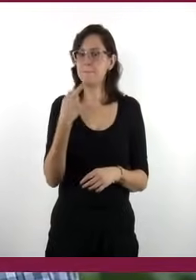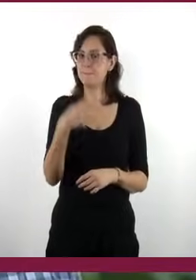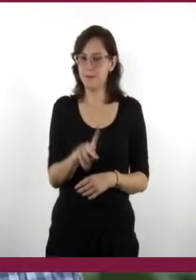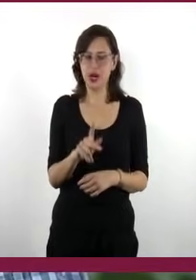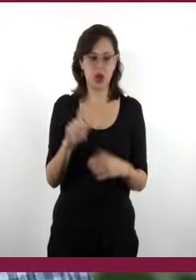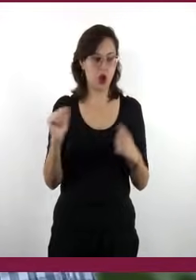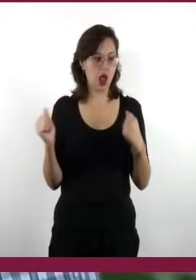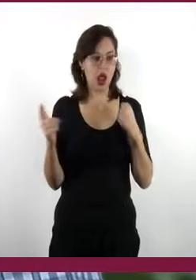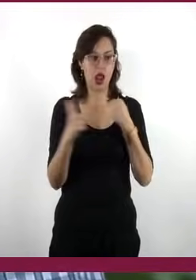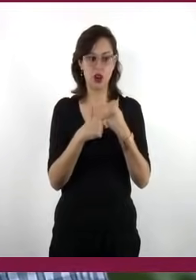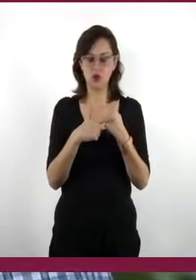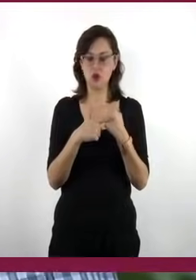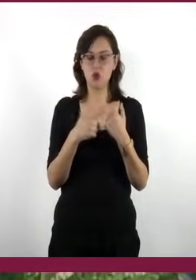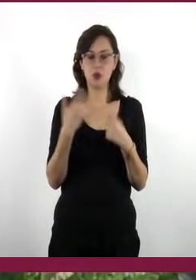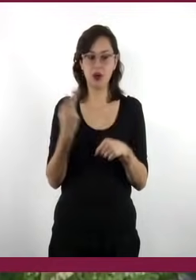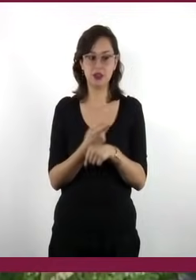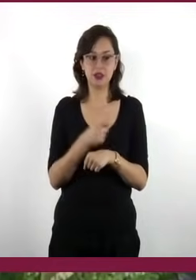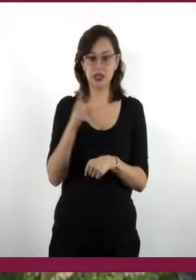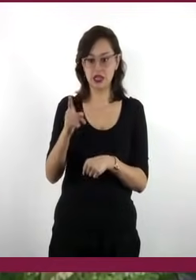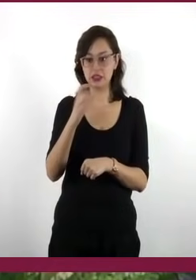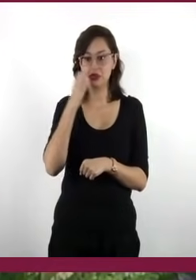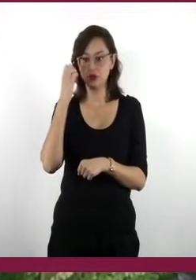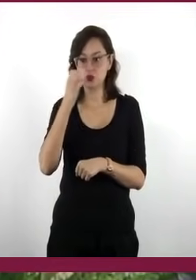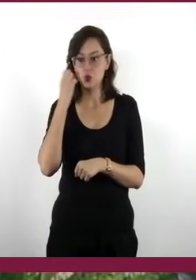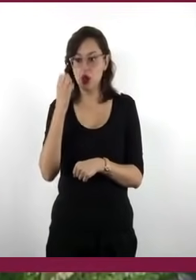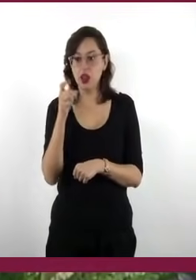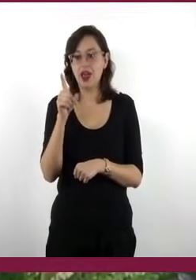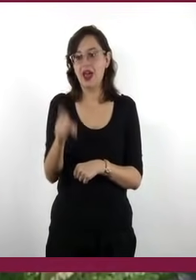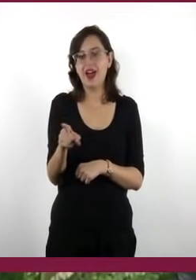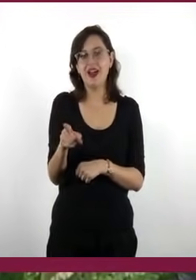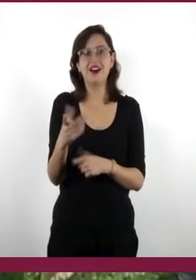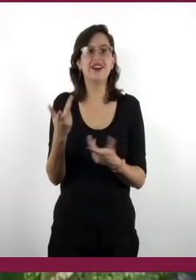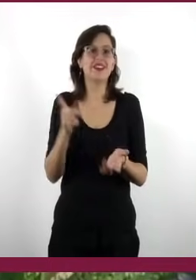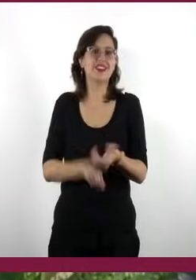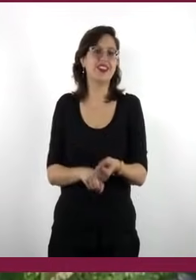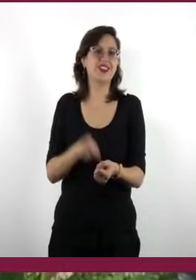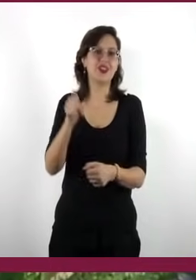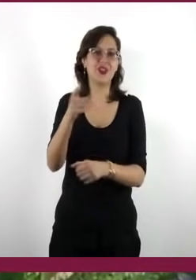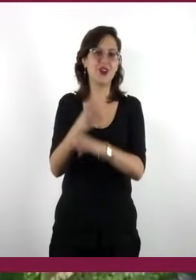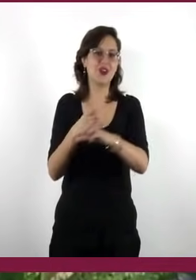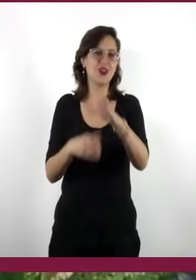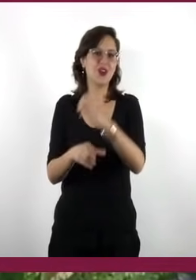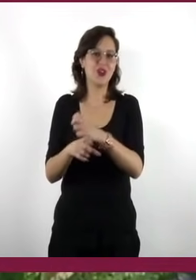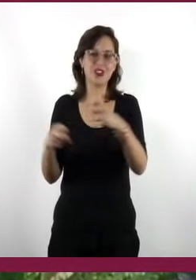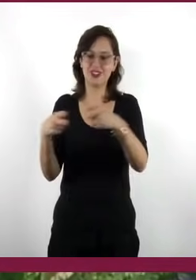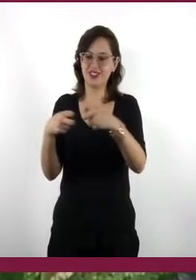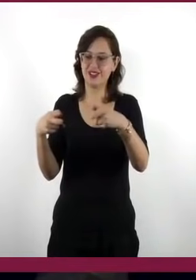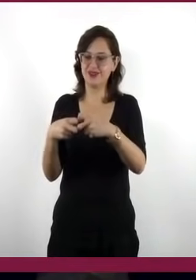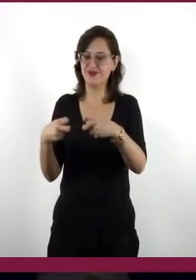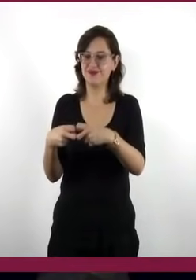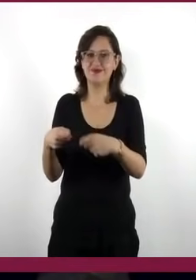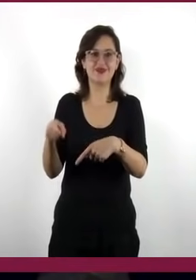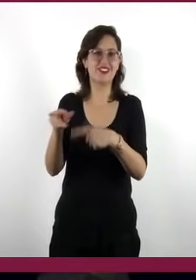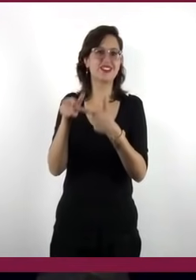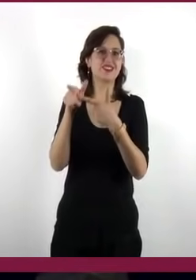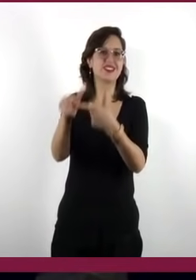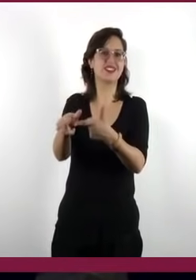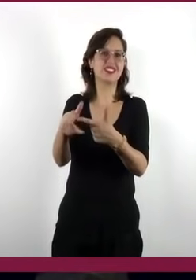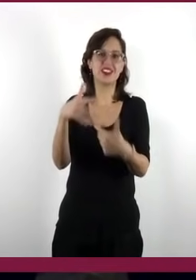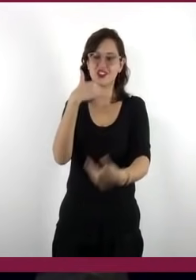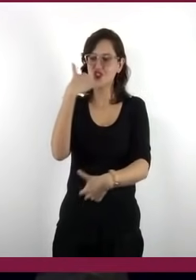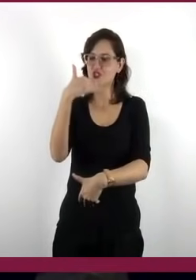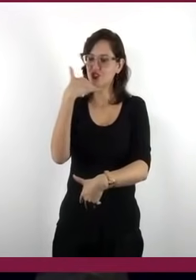que la escuela no hace es que en la cafetería siguen vendiendo cosas que contaminan. O sea, son mensajes encontrados. Ajá,